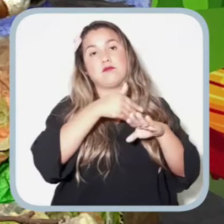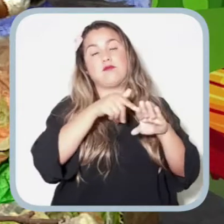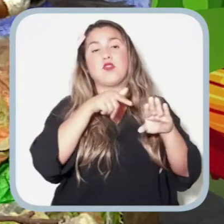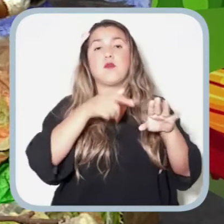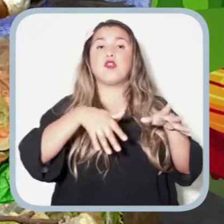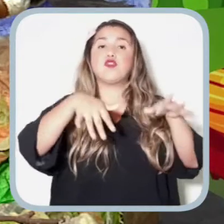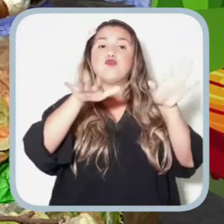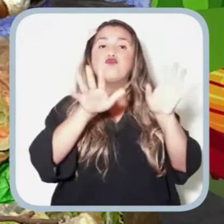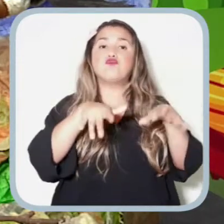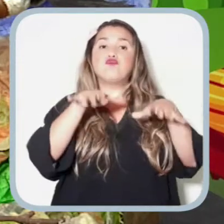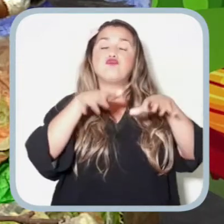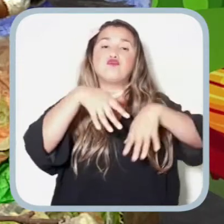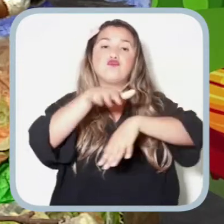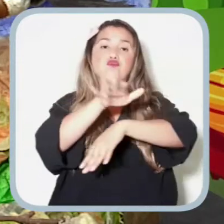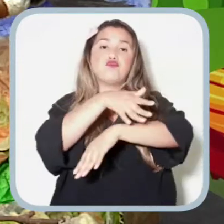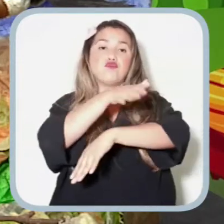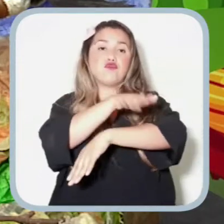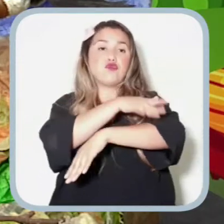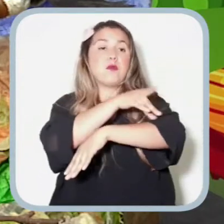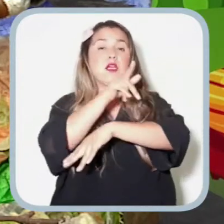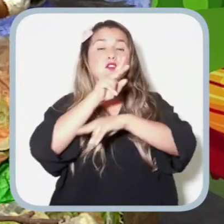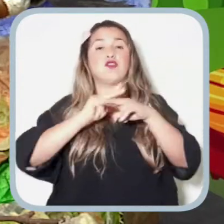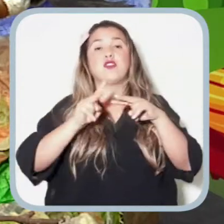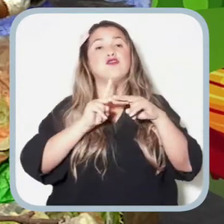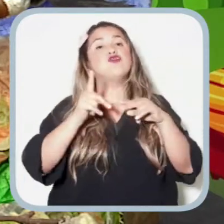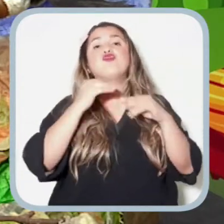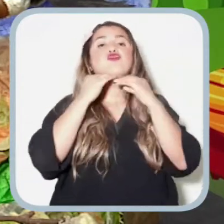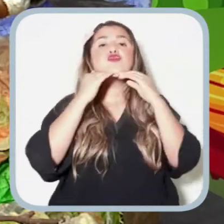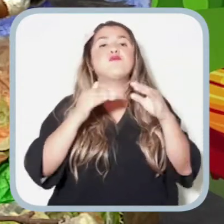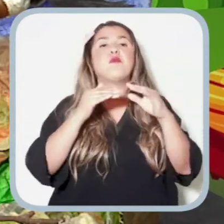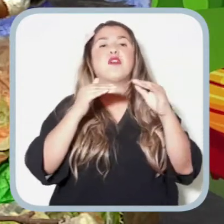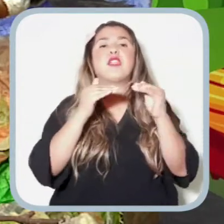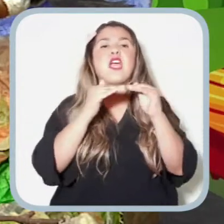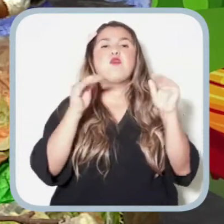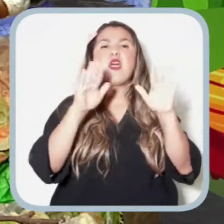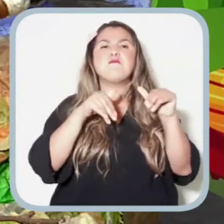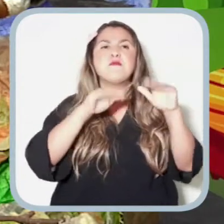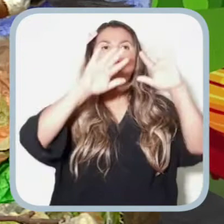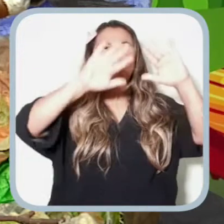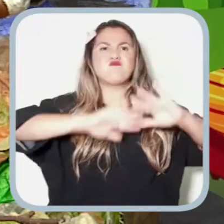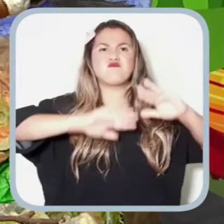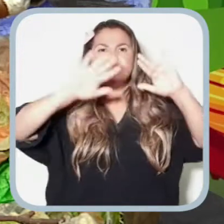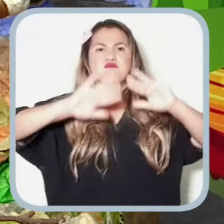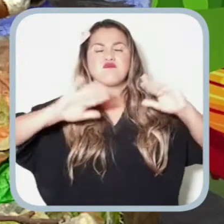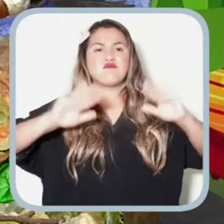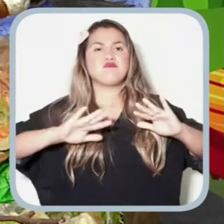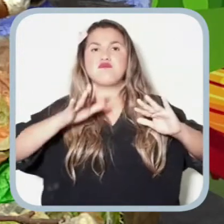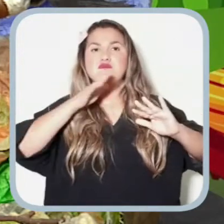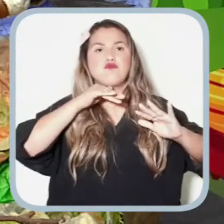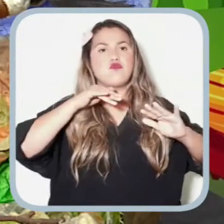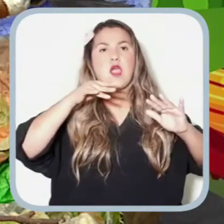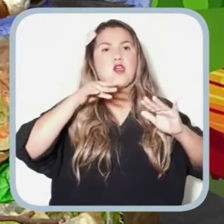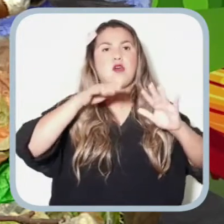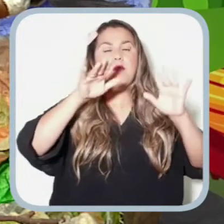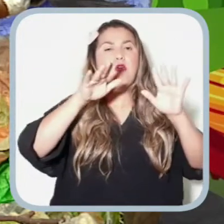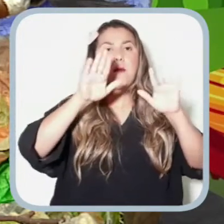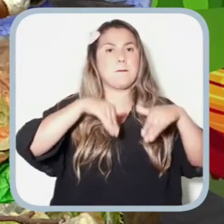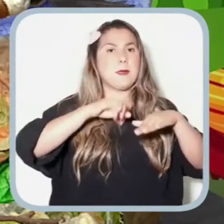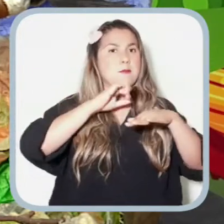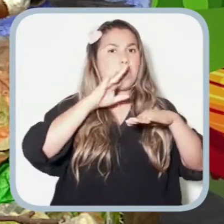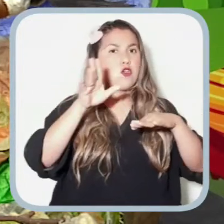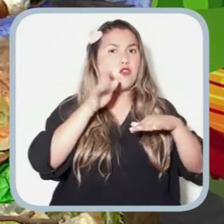yo lo estoy haciendo de esta forma no me importa que queda así parejo porque han visto ustedes que no hay plumas así que estén todas parejita